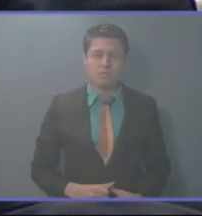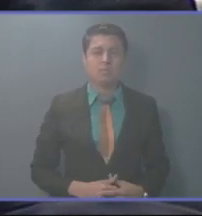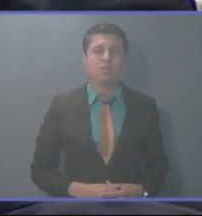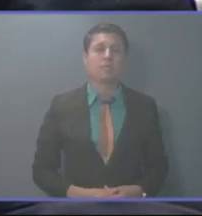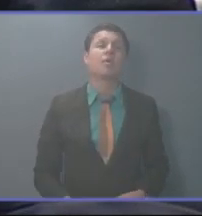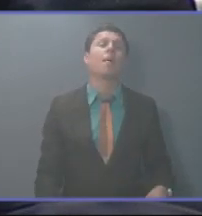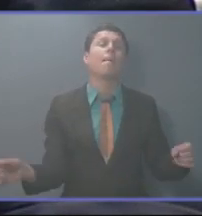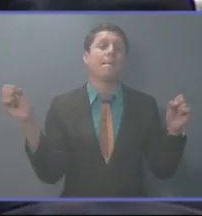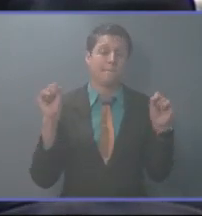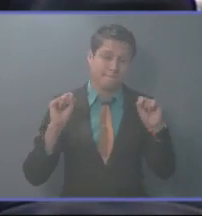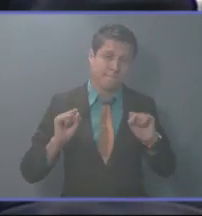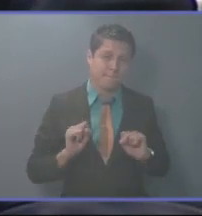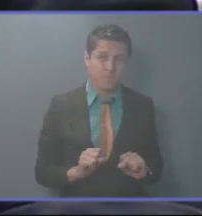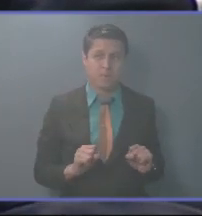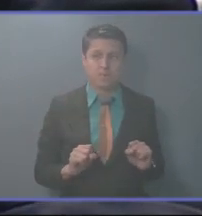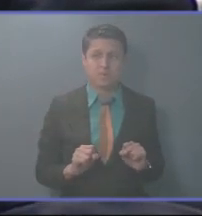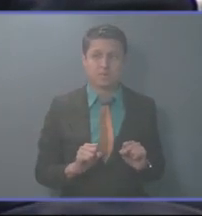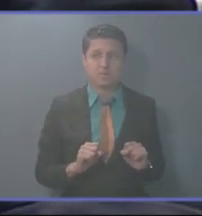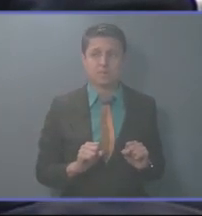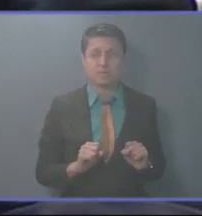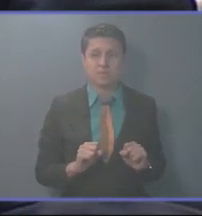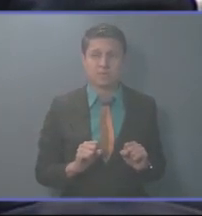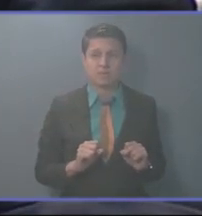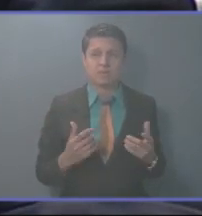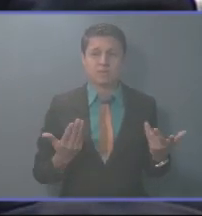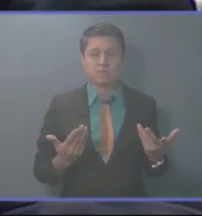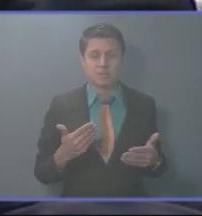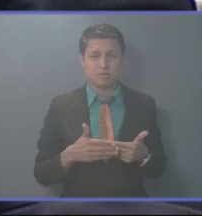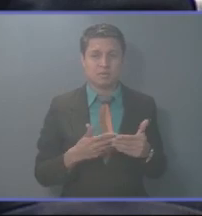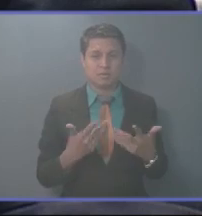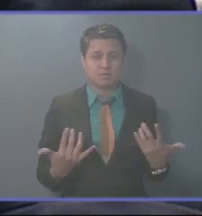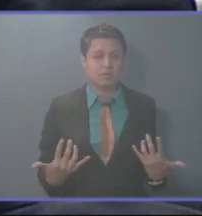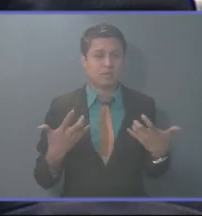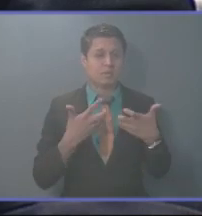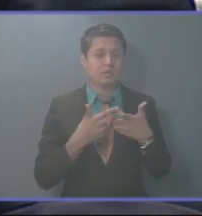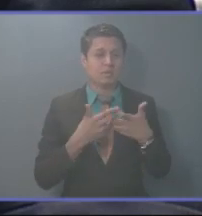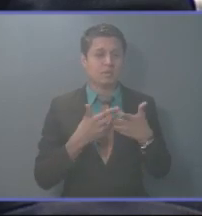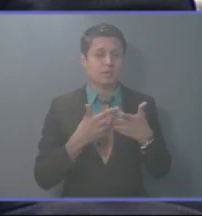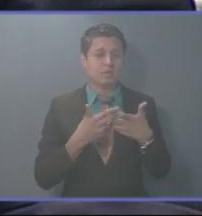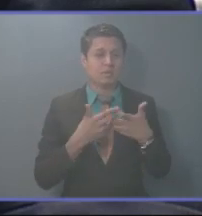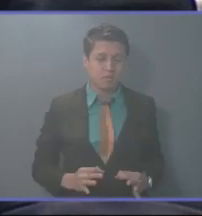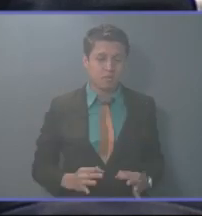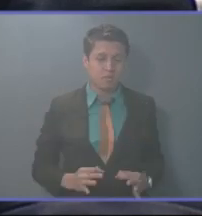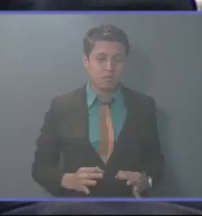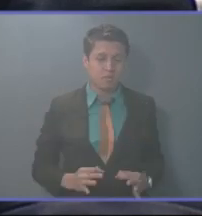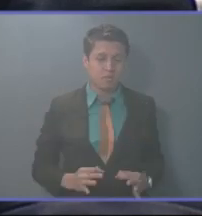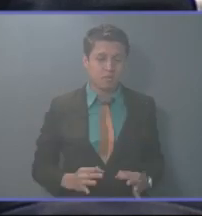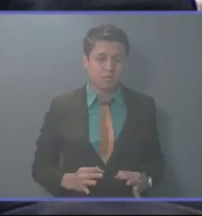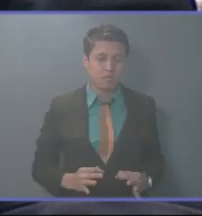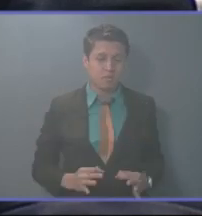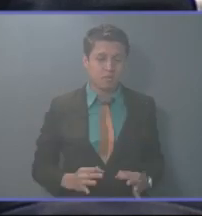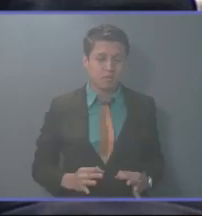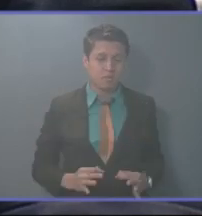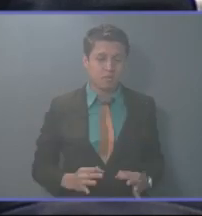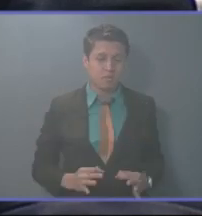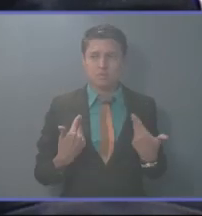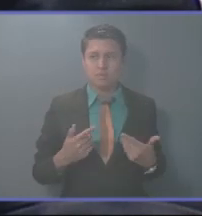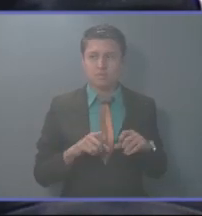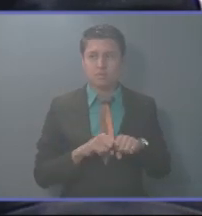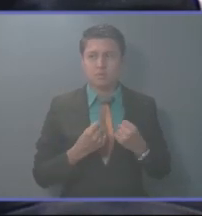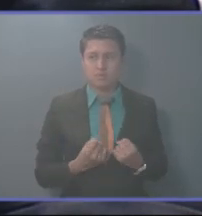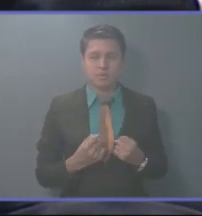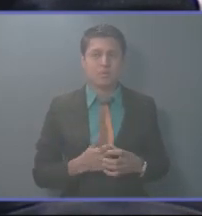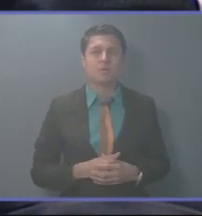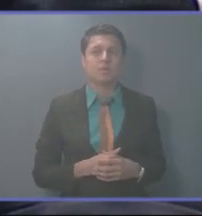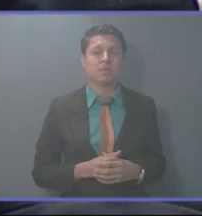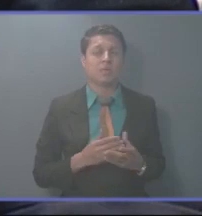puede conservar un margen de apreciación adecuado para definir la forma de ejecución de las sanciones aplicadas, según el grado